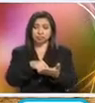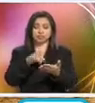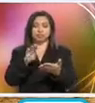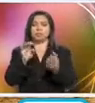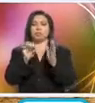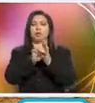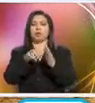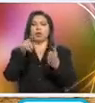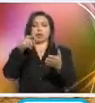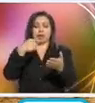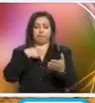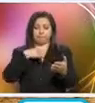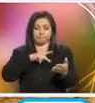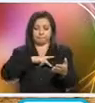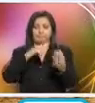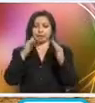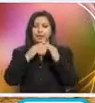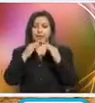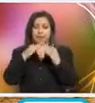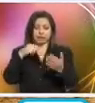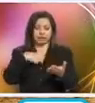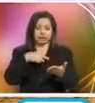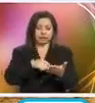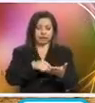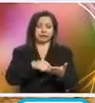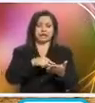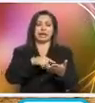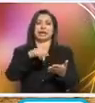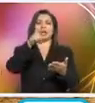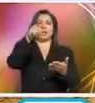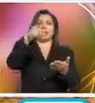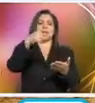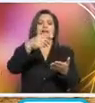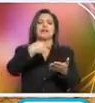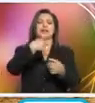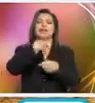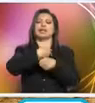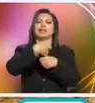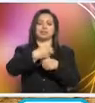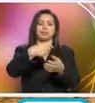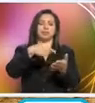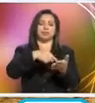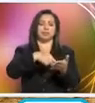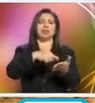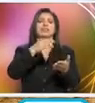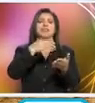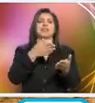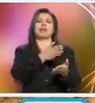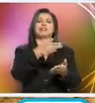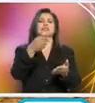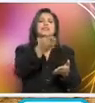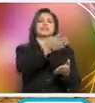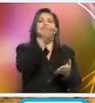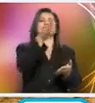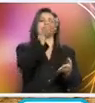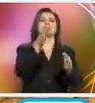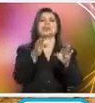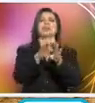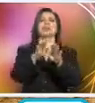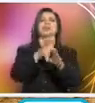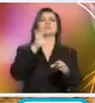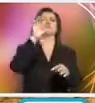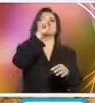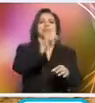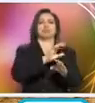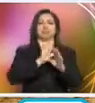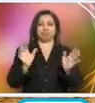a cuestiones que estén en realidad cerca. Y finalmente les quiero compartir un tip, más que una app, les quiero compartir un tip. Si ustedes